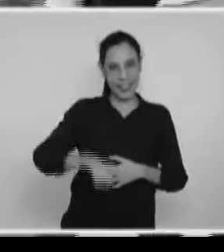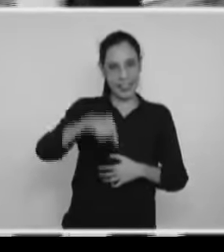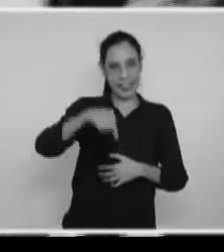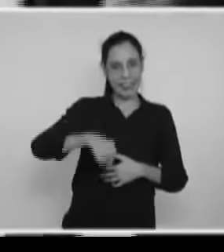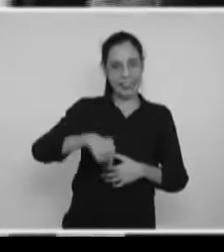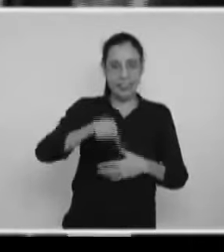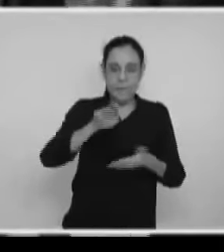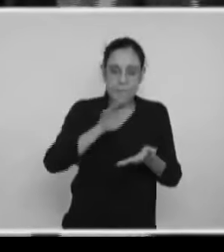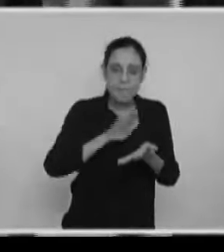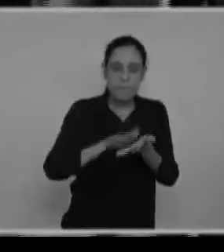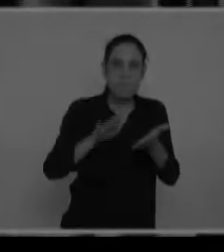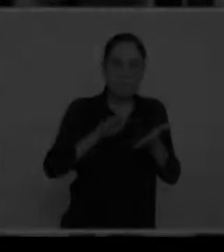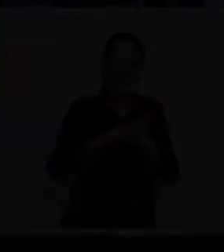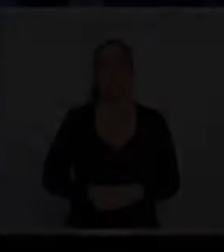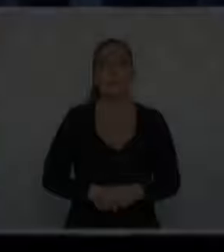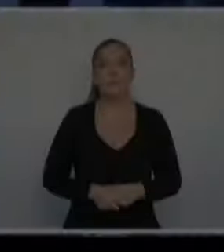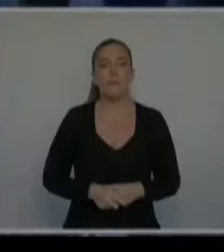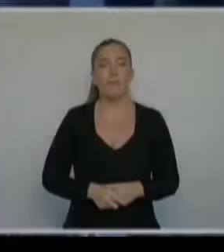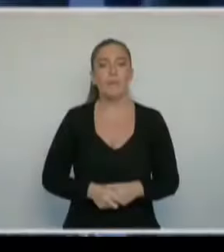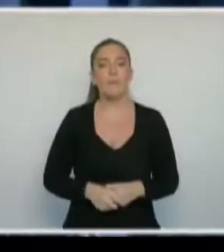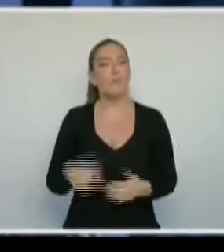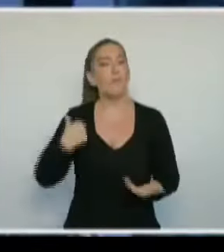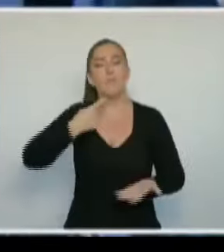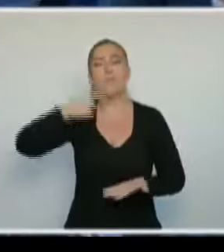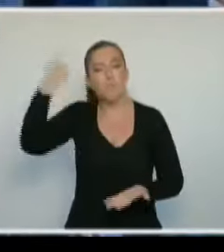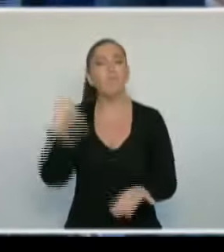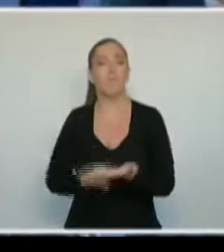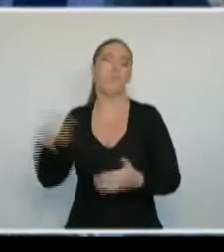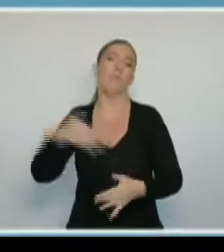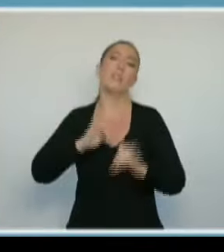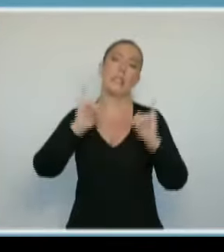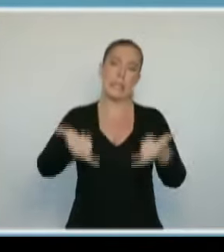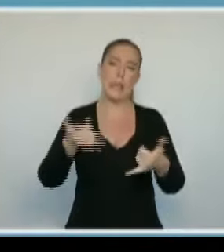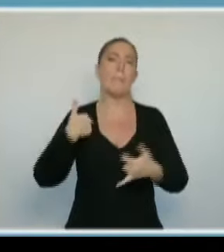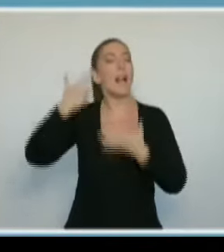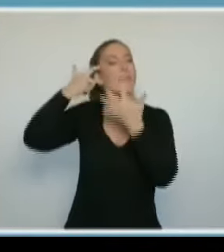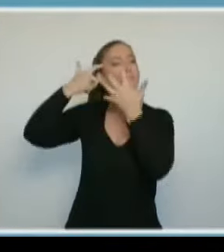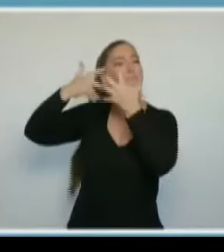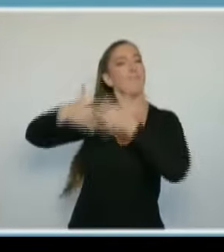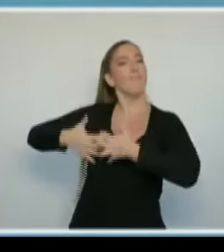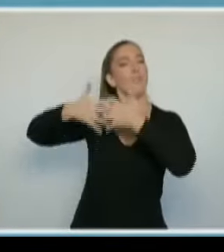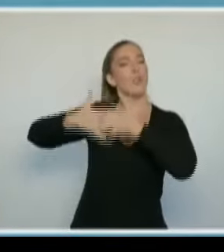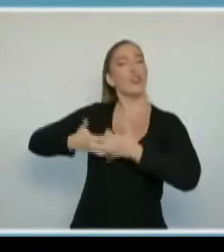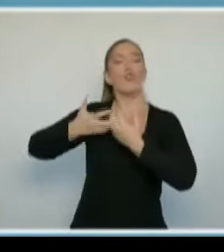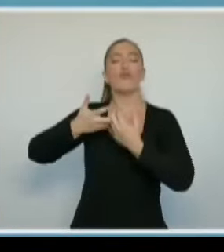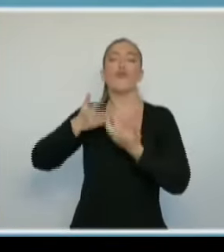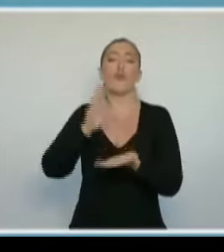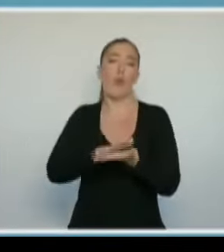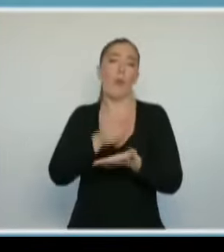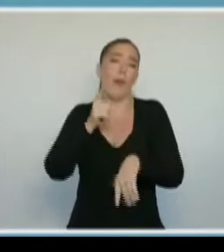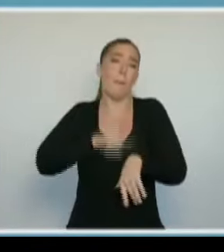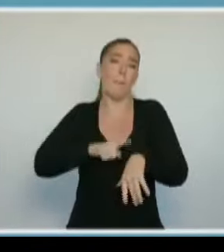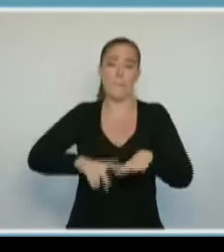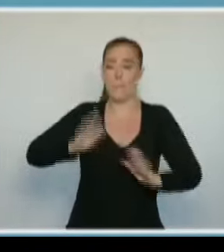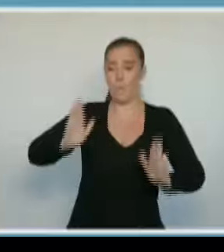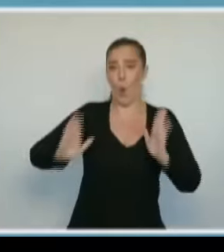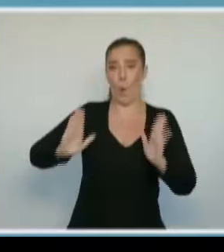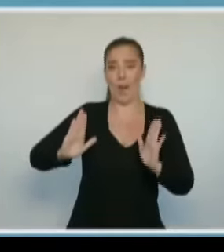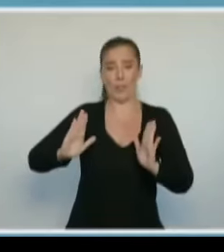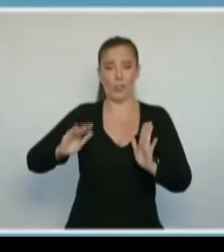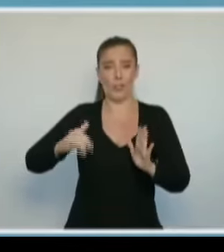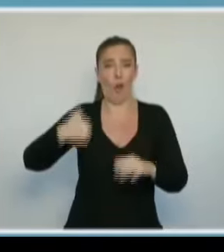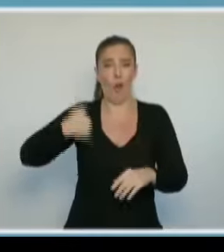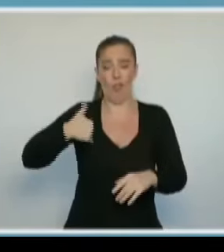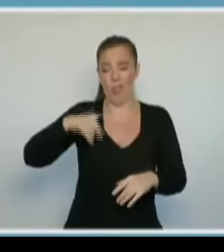Néstor kisner me decidí a venir acá para reflexionar sobre este particular momento que vive la Argentina y esto que denomin el